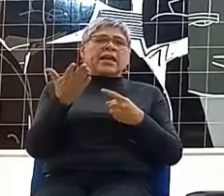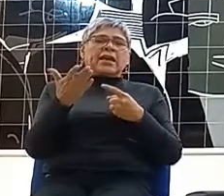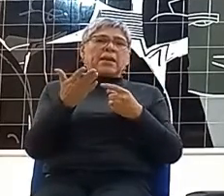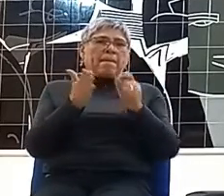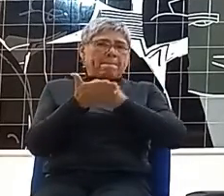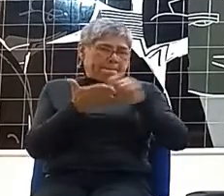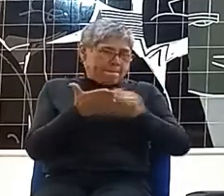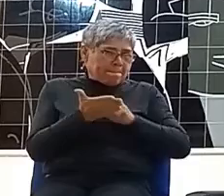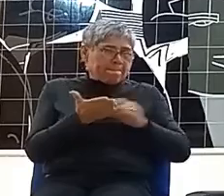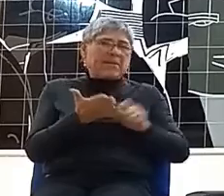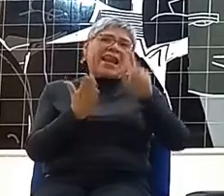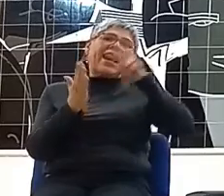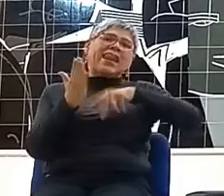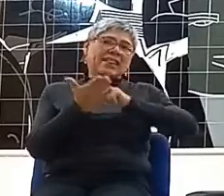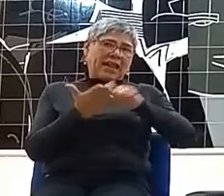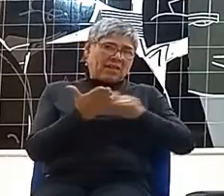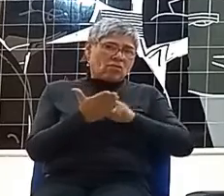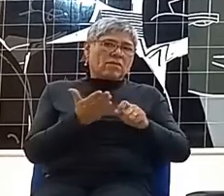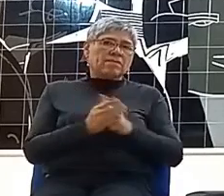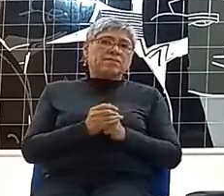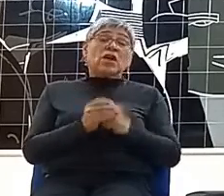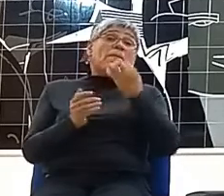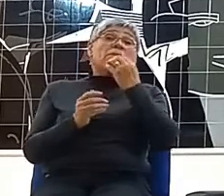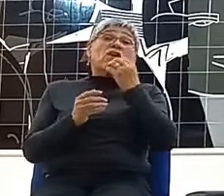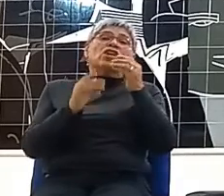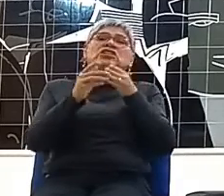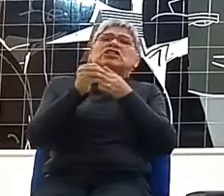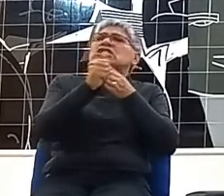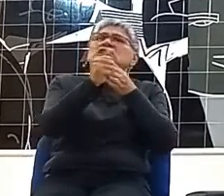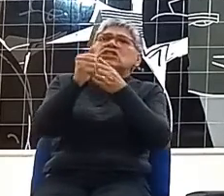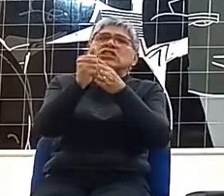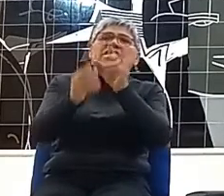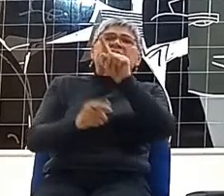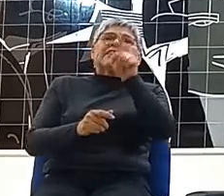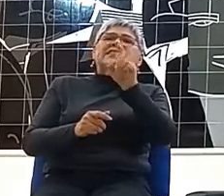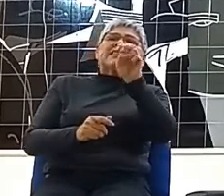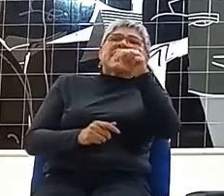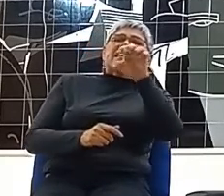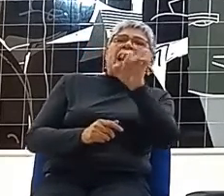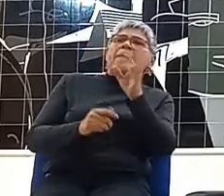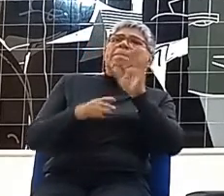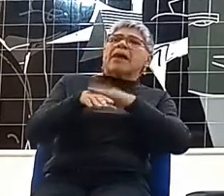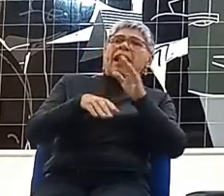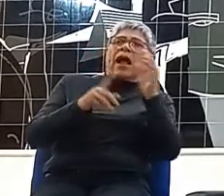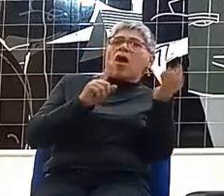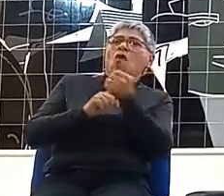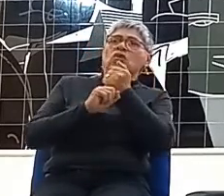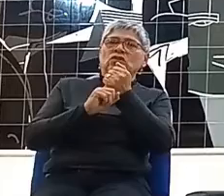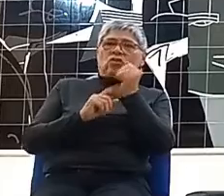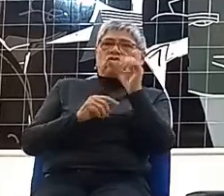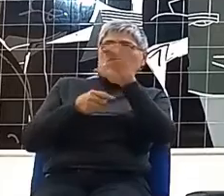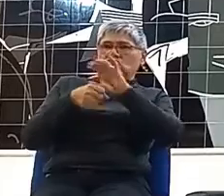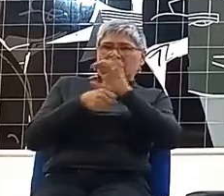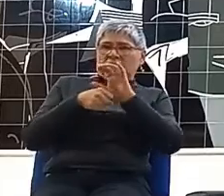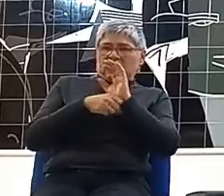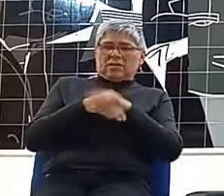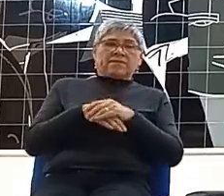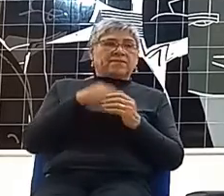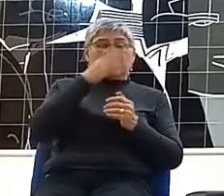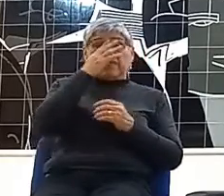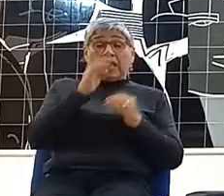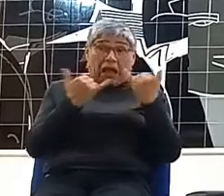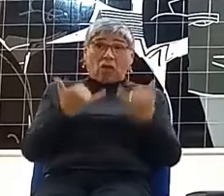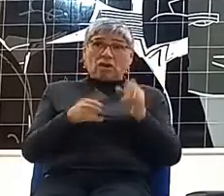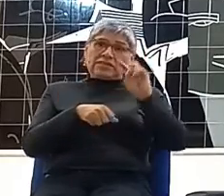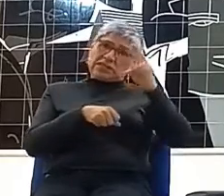es el de señales para encontrar la ciudad. Y yo quisiera agregar en ese sentido, Alberto, este segundo momento